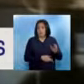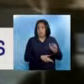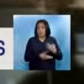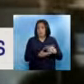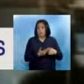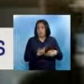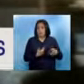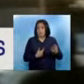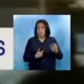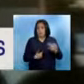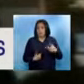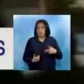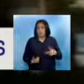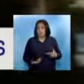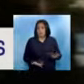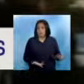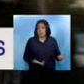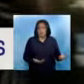volverás,